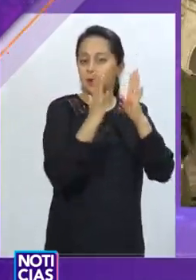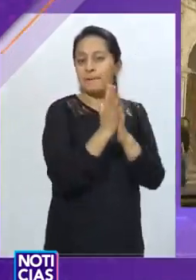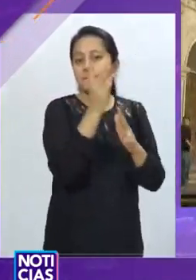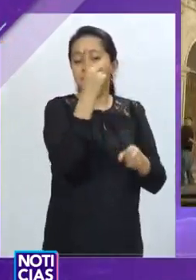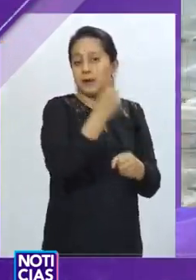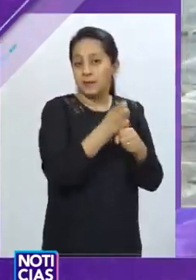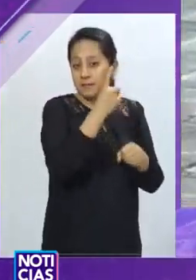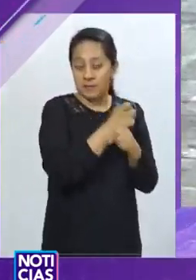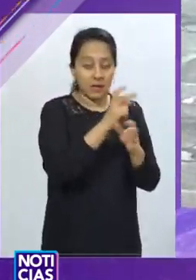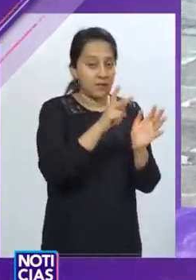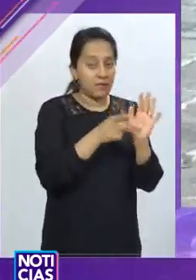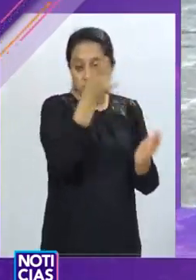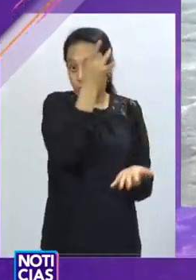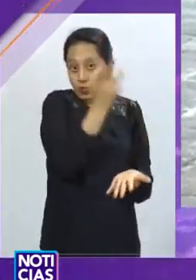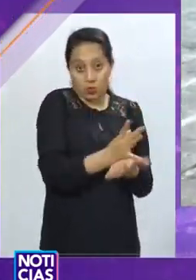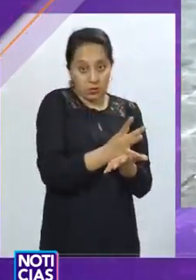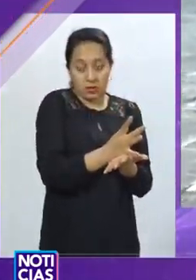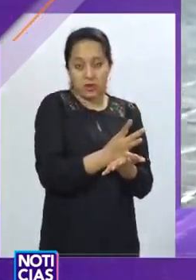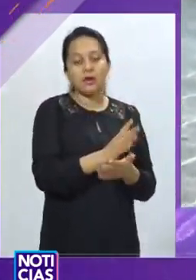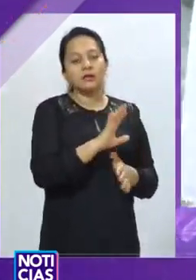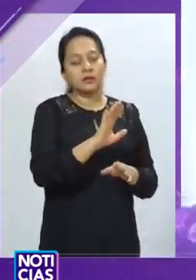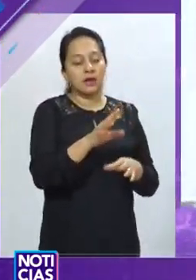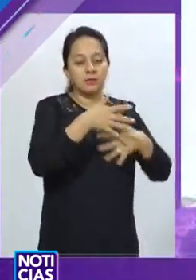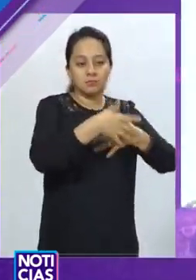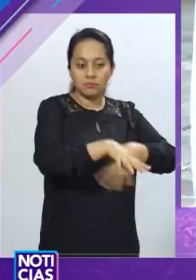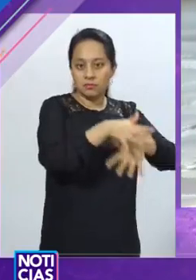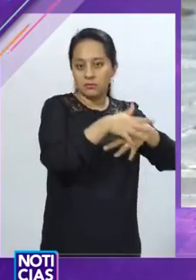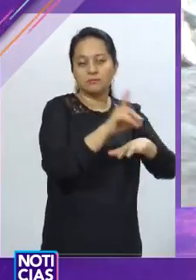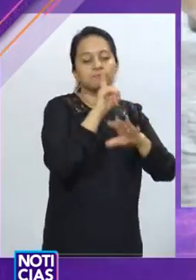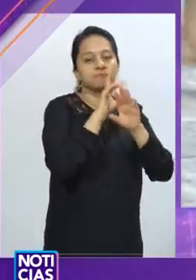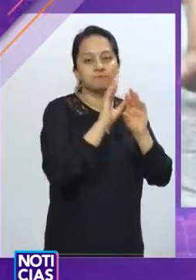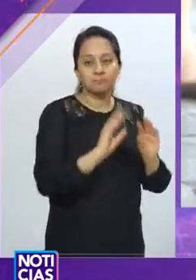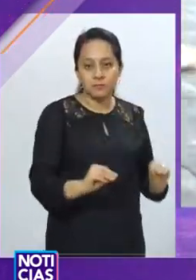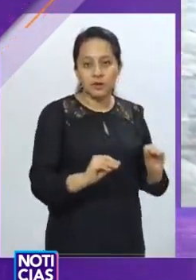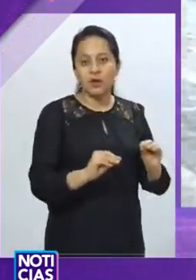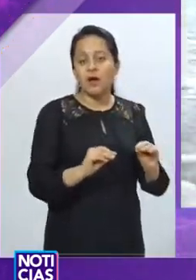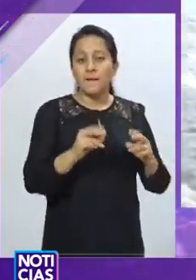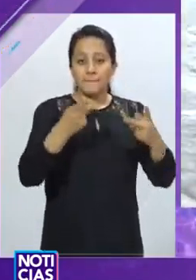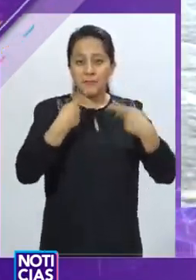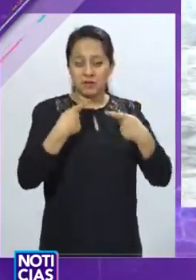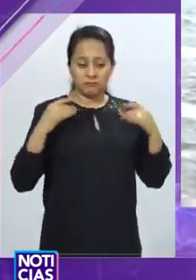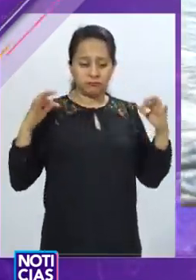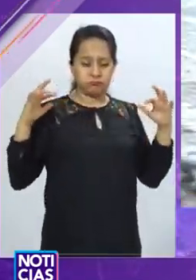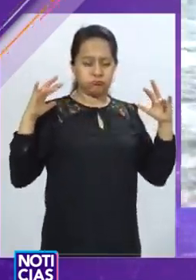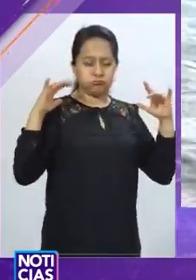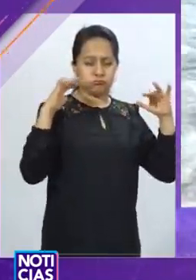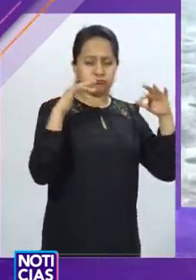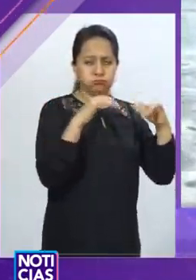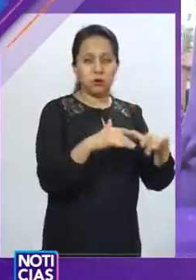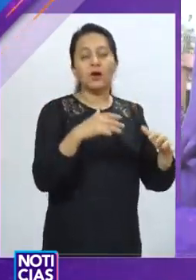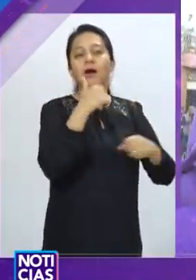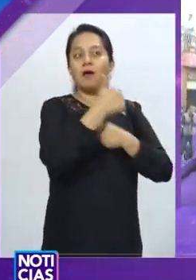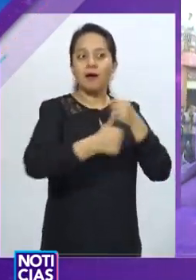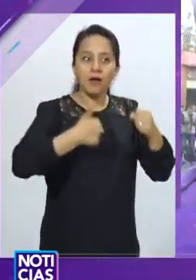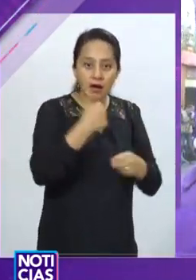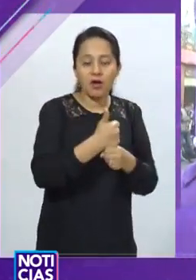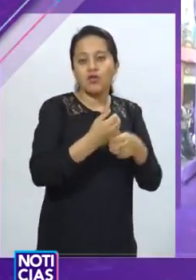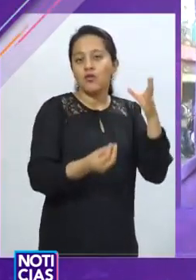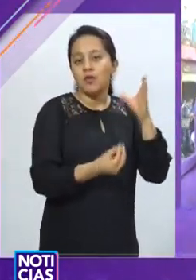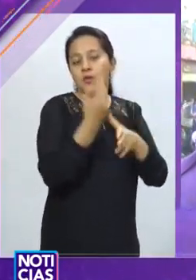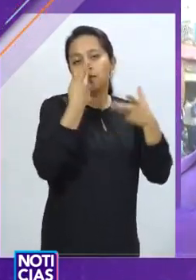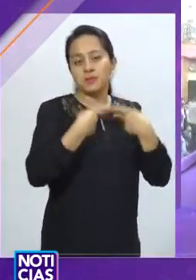importantes, fue invitada a participar por primera y única opción. La procesión del silencio cada vez congrega a más integrantes.